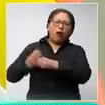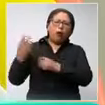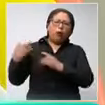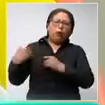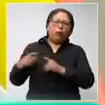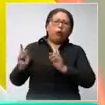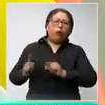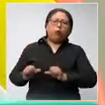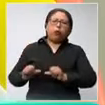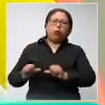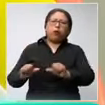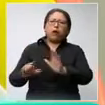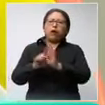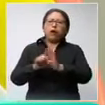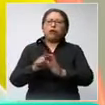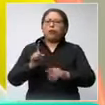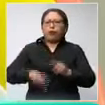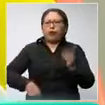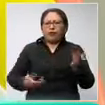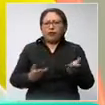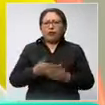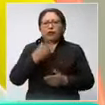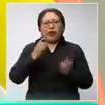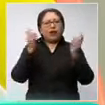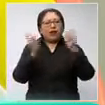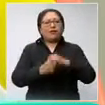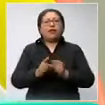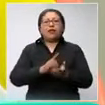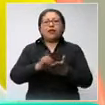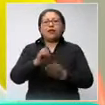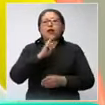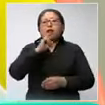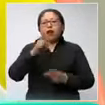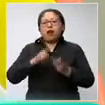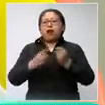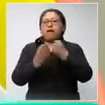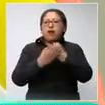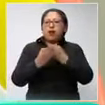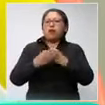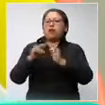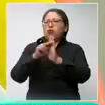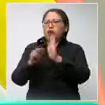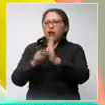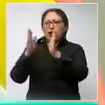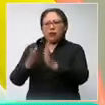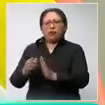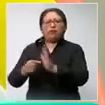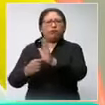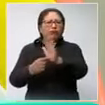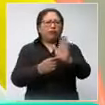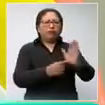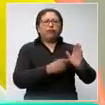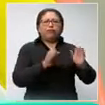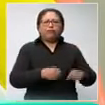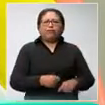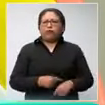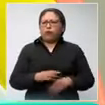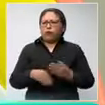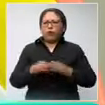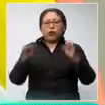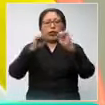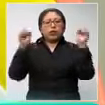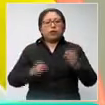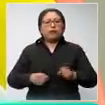los bolivianos tengan que ir de catastro a derechos reales, a impuestos, al banco, al notario, porque todo eso se puede hacer ya interoperando los